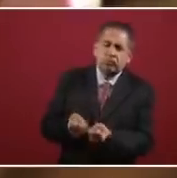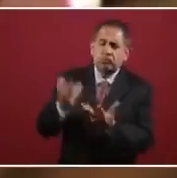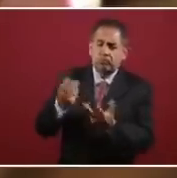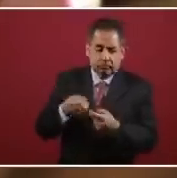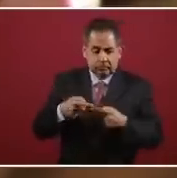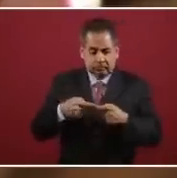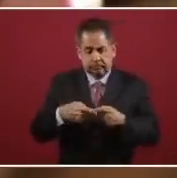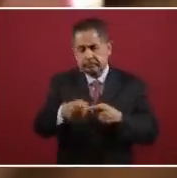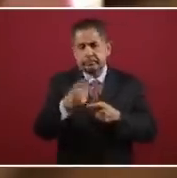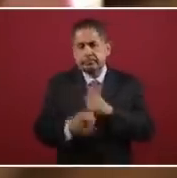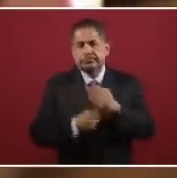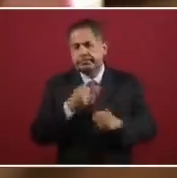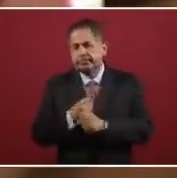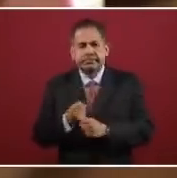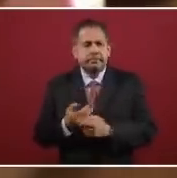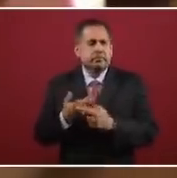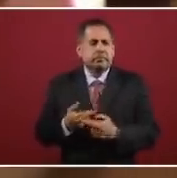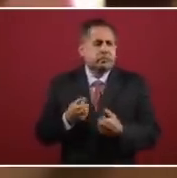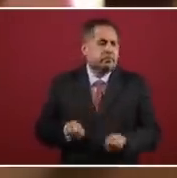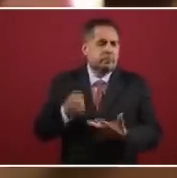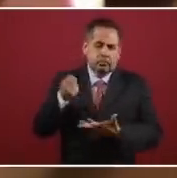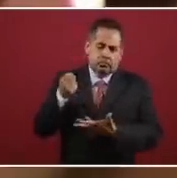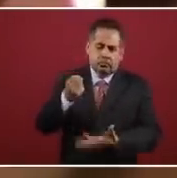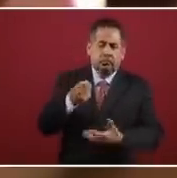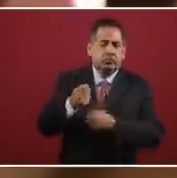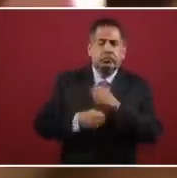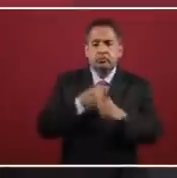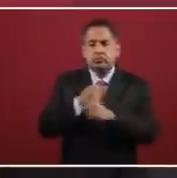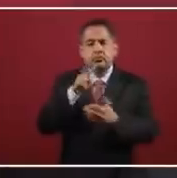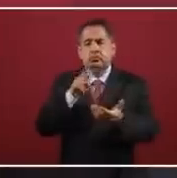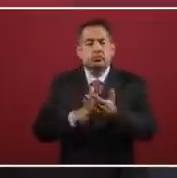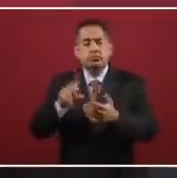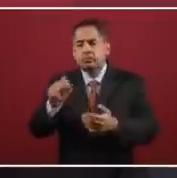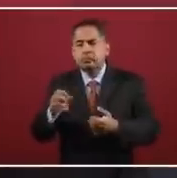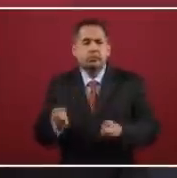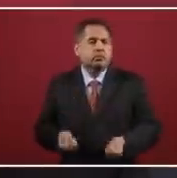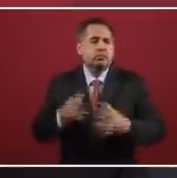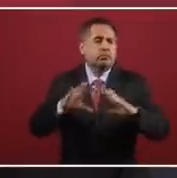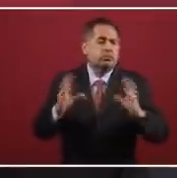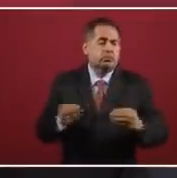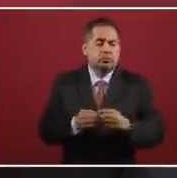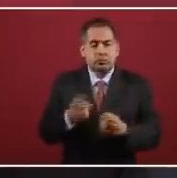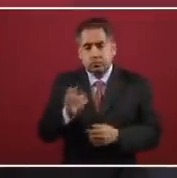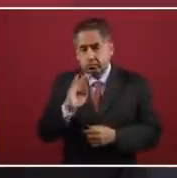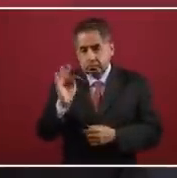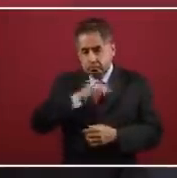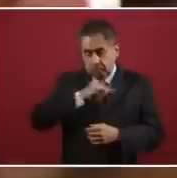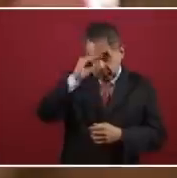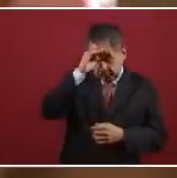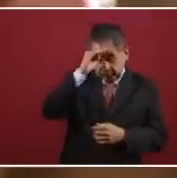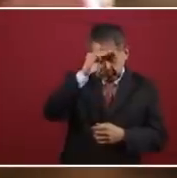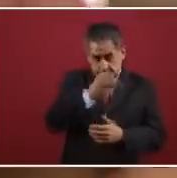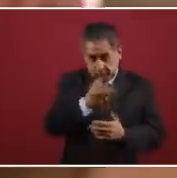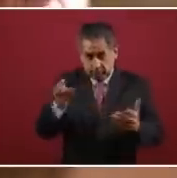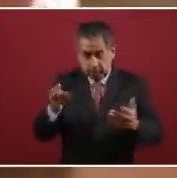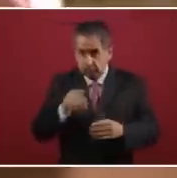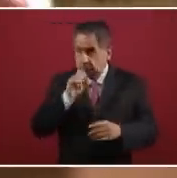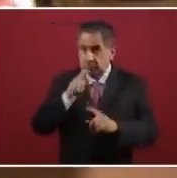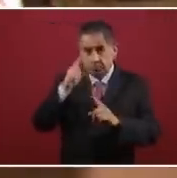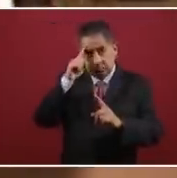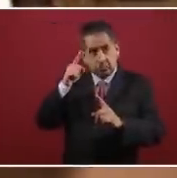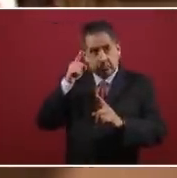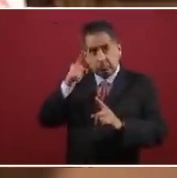año y para el 2020 qué presupuesto, y si piensan tener el mismo